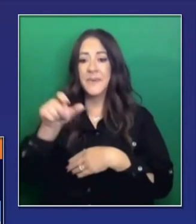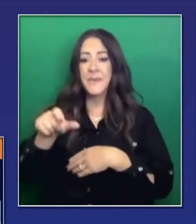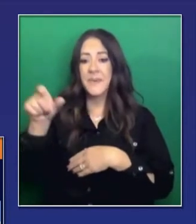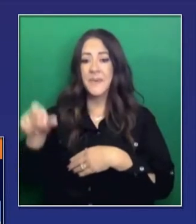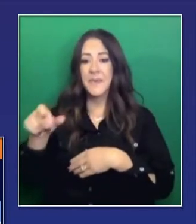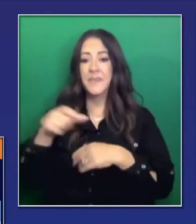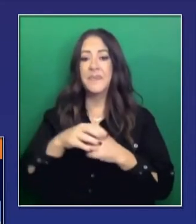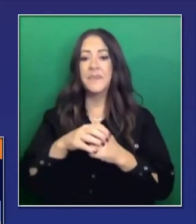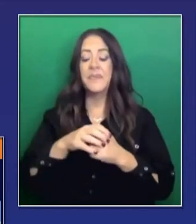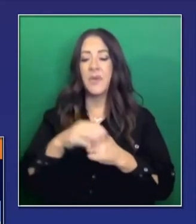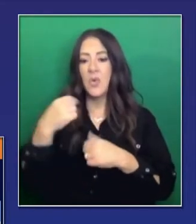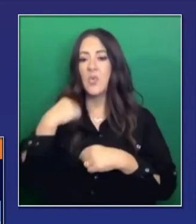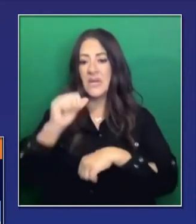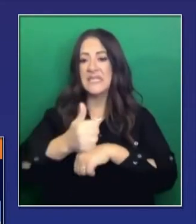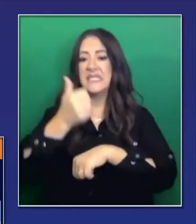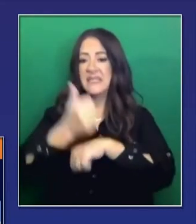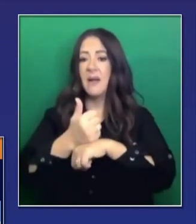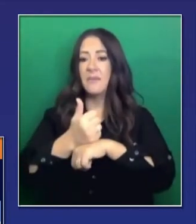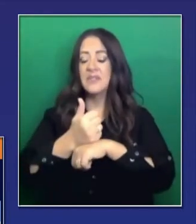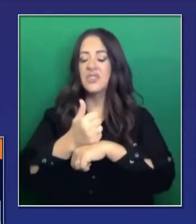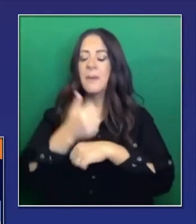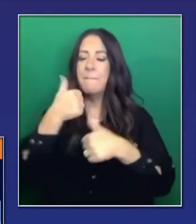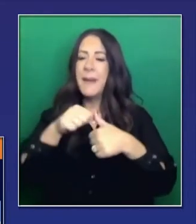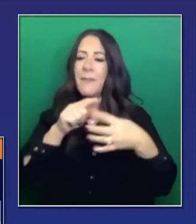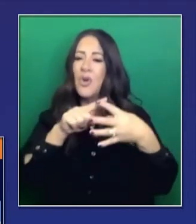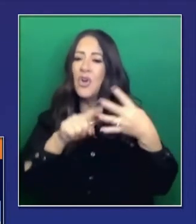que hemos establecido hace varios meses,